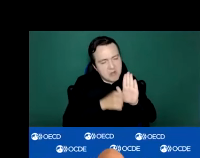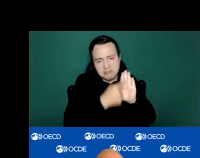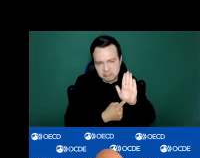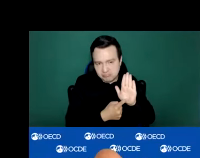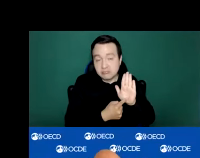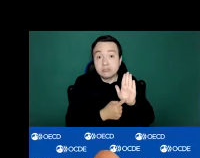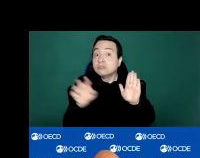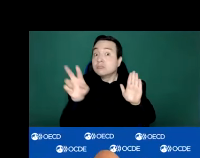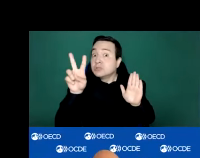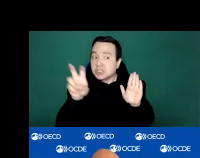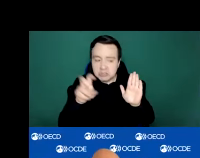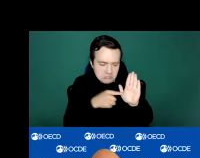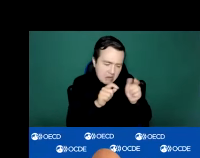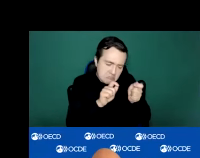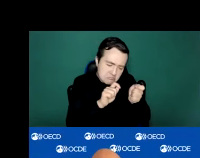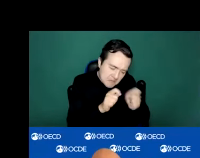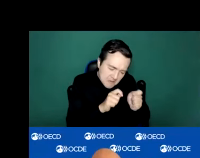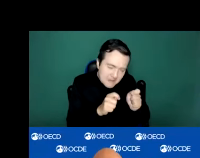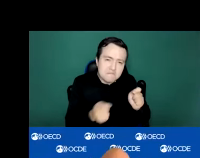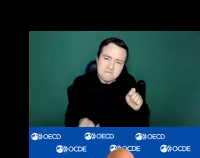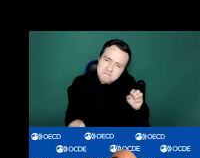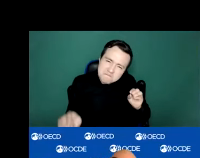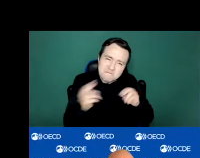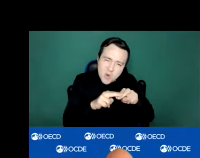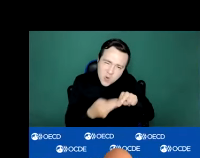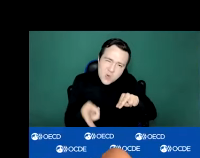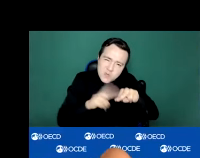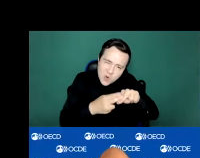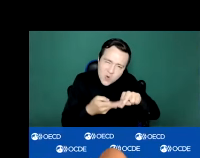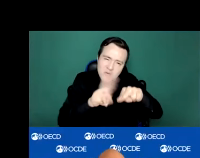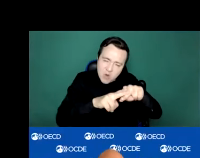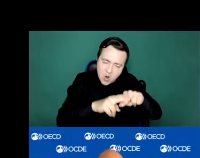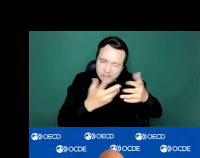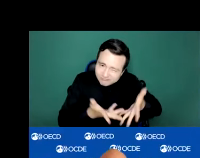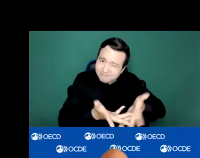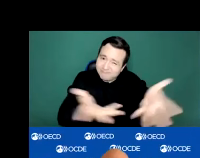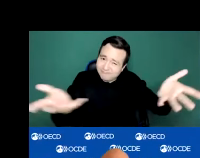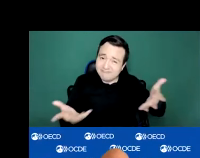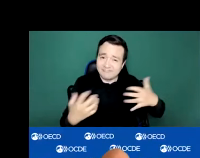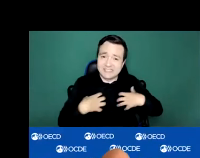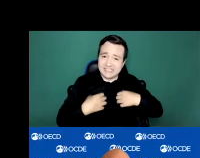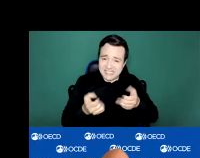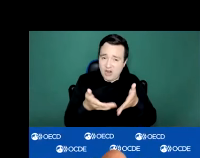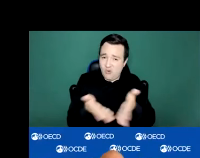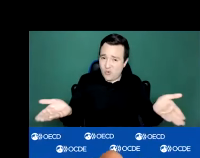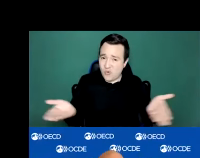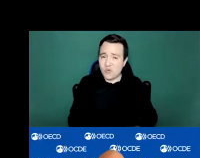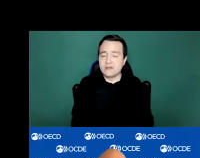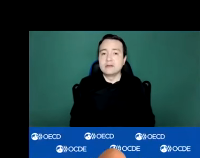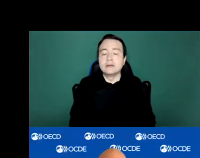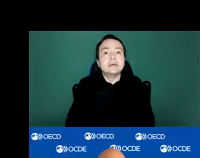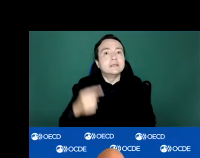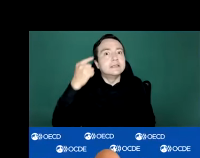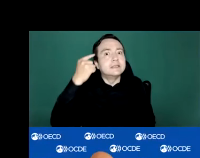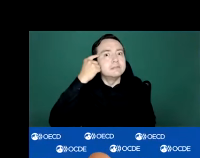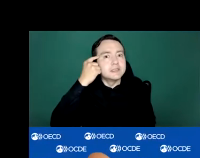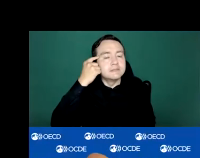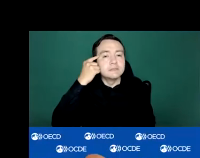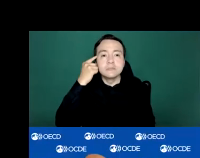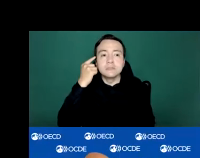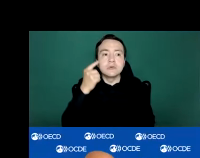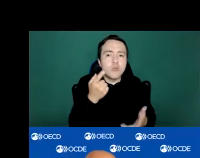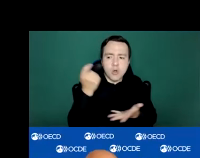Yo creo que lo peor que puede pasar es que estas inversiones se hagan en aquellas cosas que están en la mente de muchos, que es